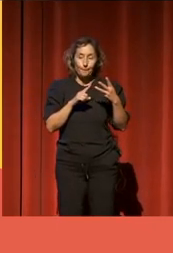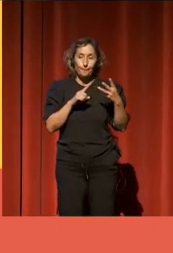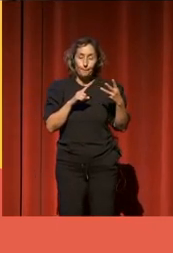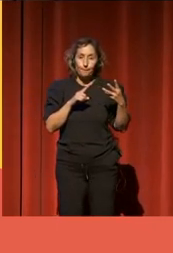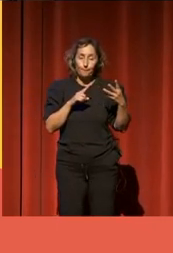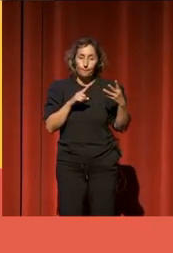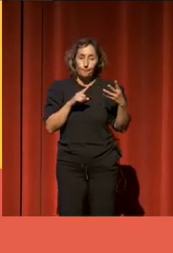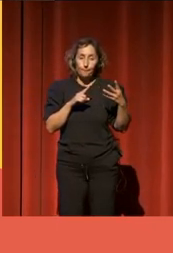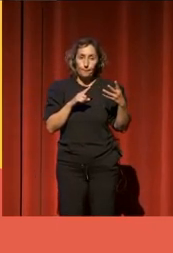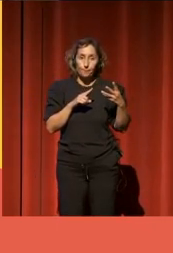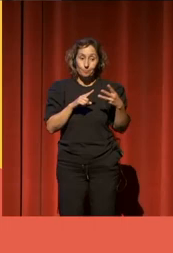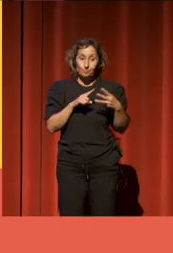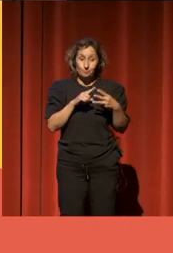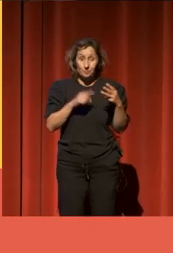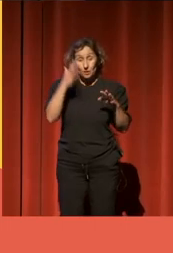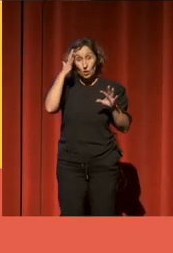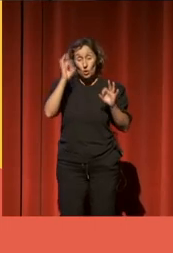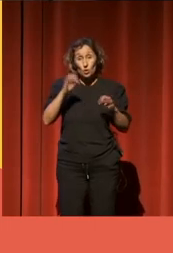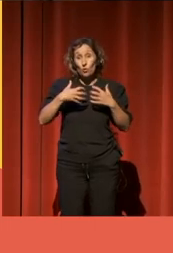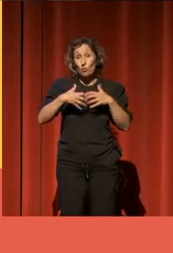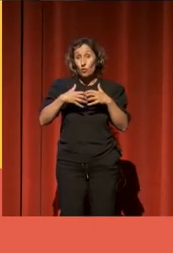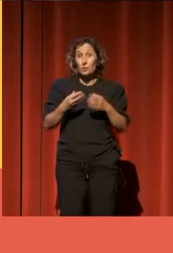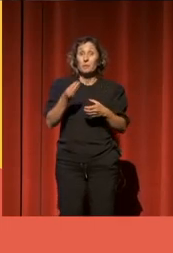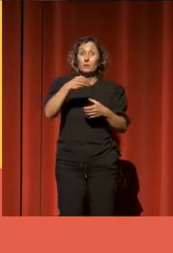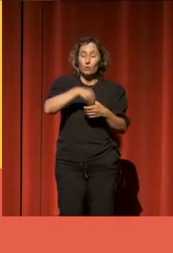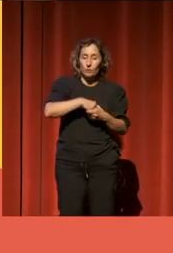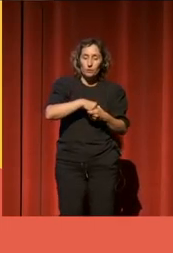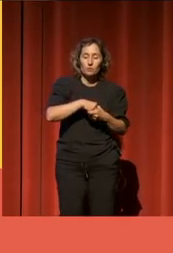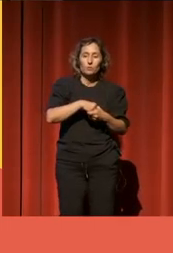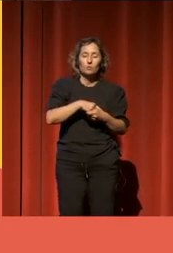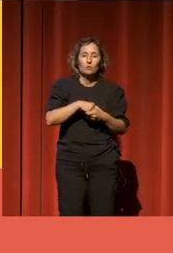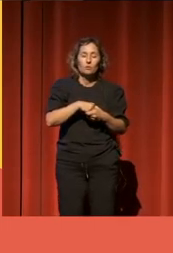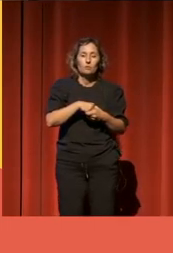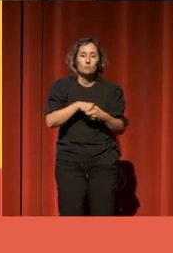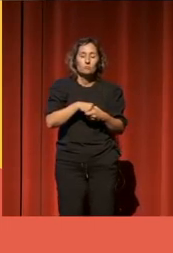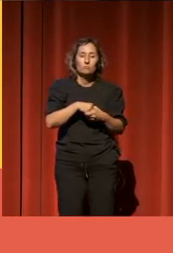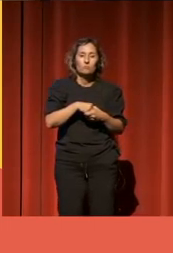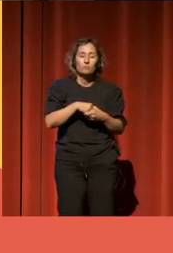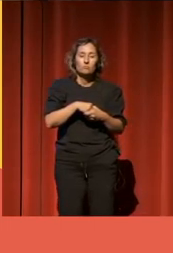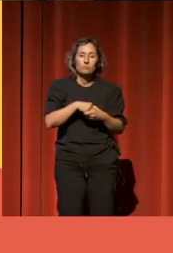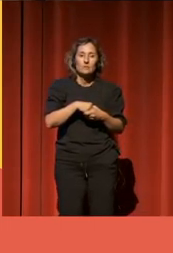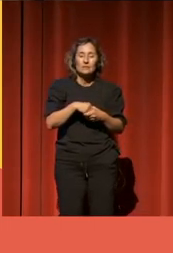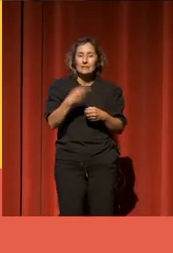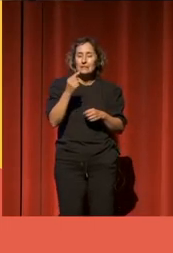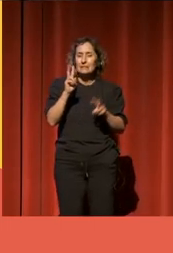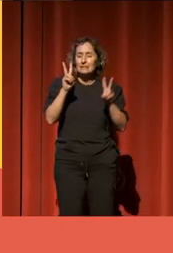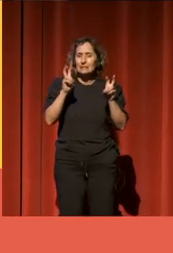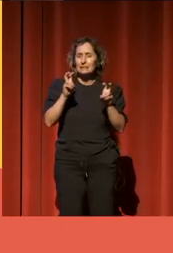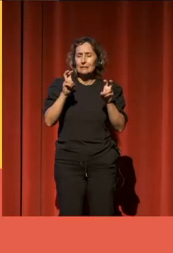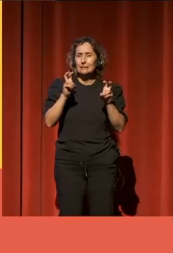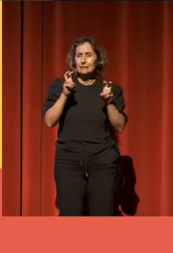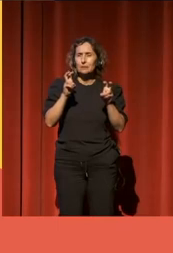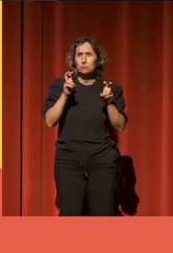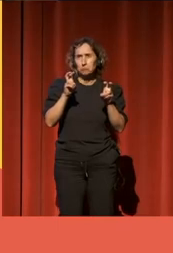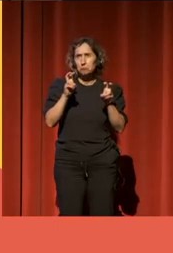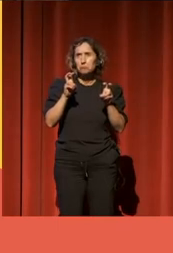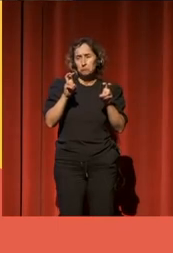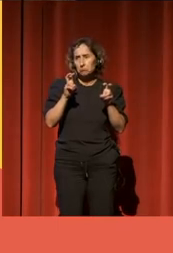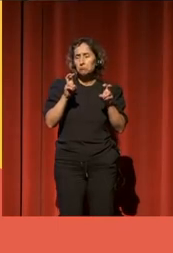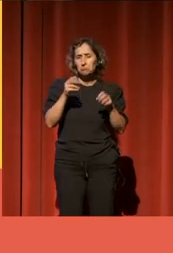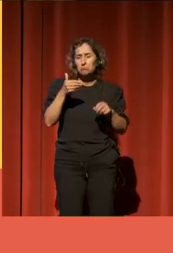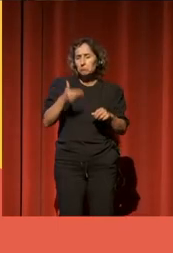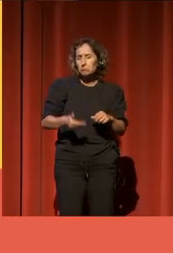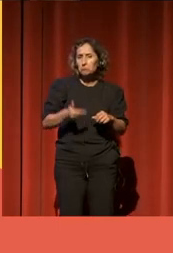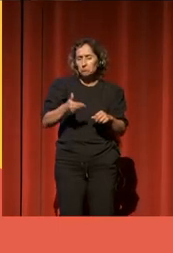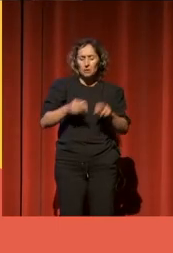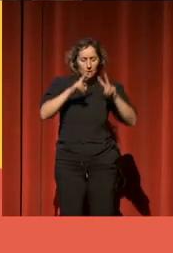e dentro de las lógicas de funcionamiento un elemento también que aparece eh como muy relevante y muy a